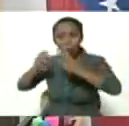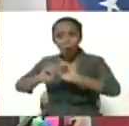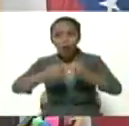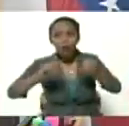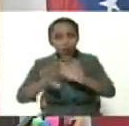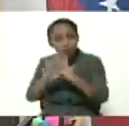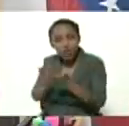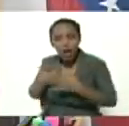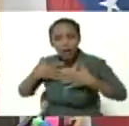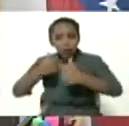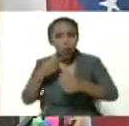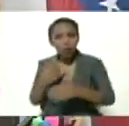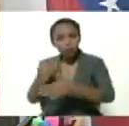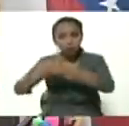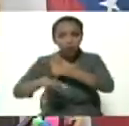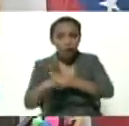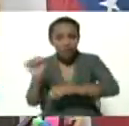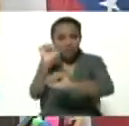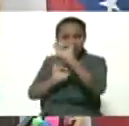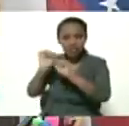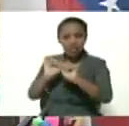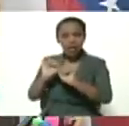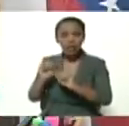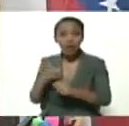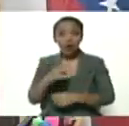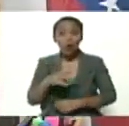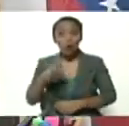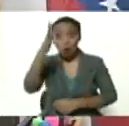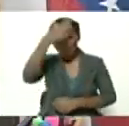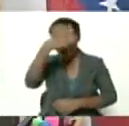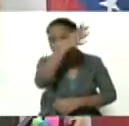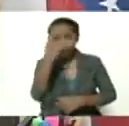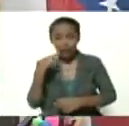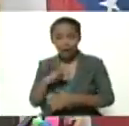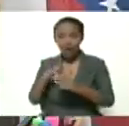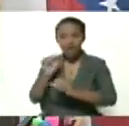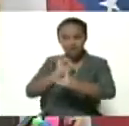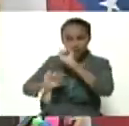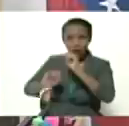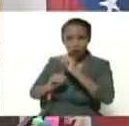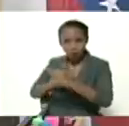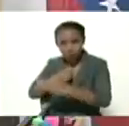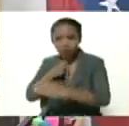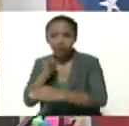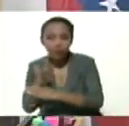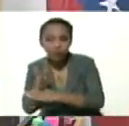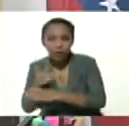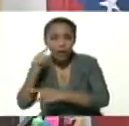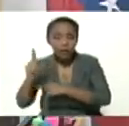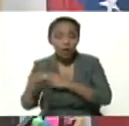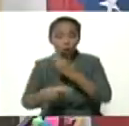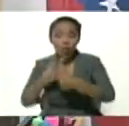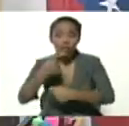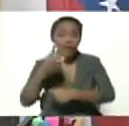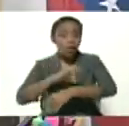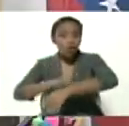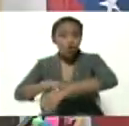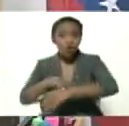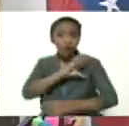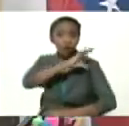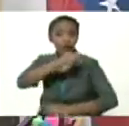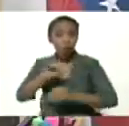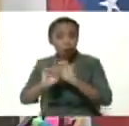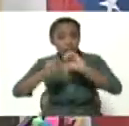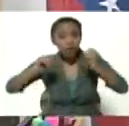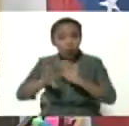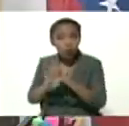de la Salud, pasando de la defensiva, de la cuarentena, a la ofensiva, como dice el doctor Tedros, director de la Organización